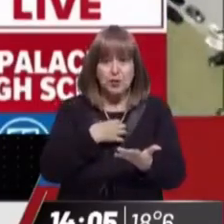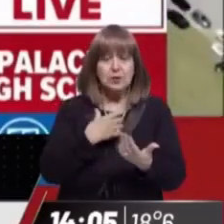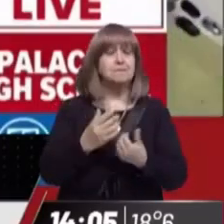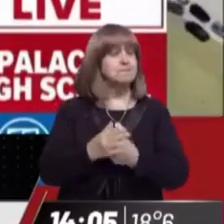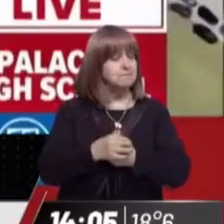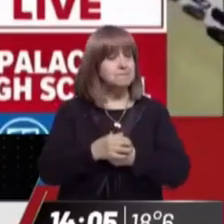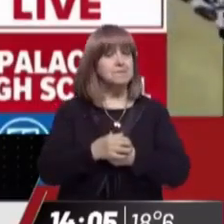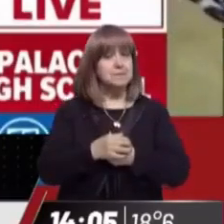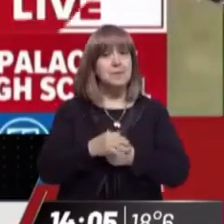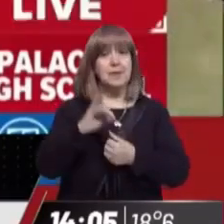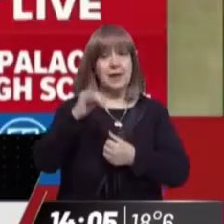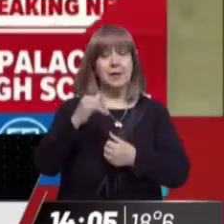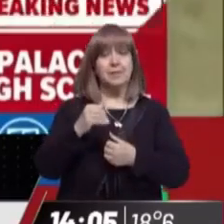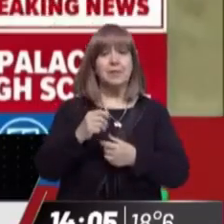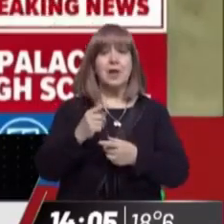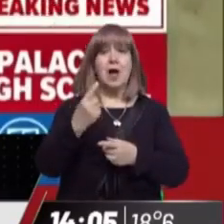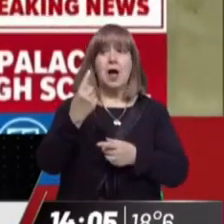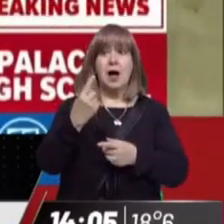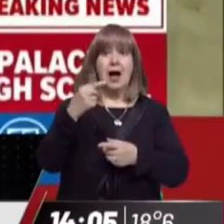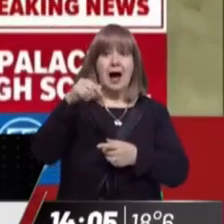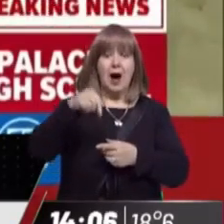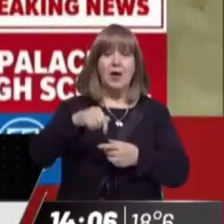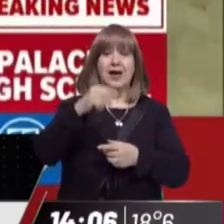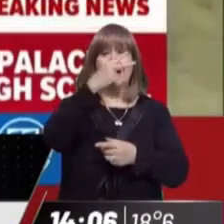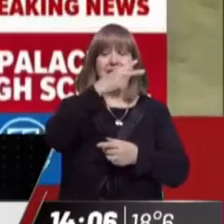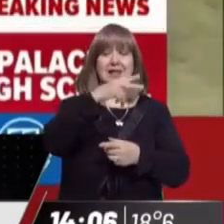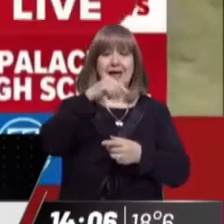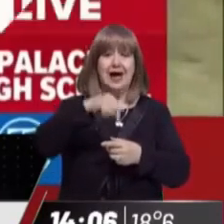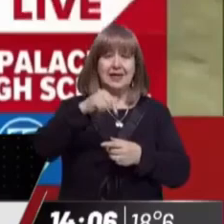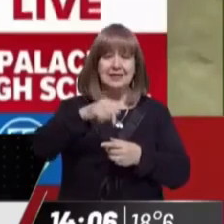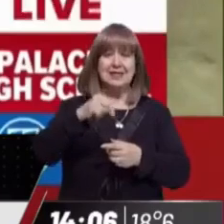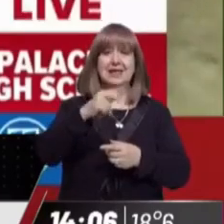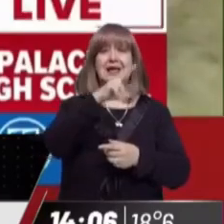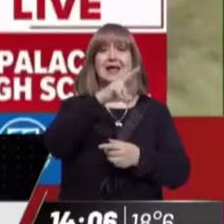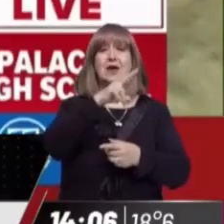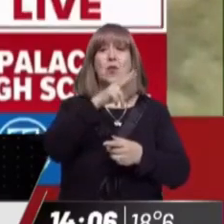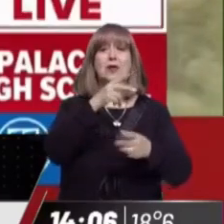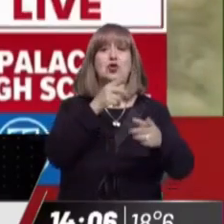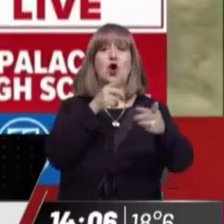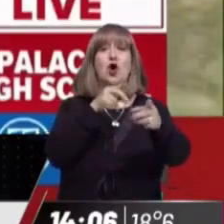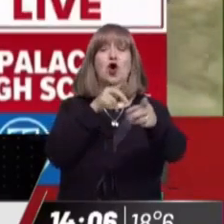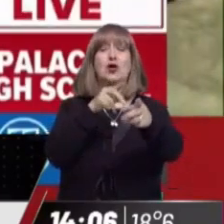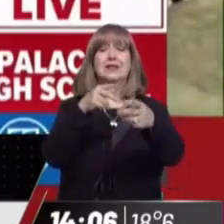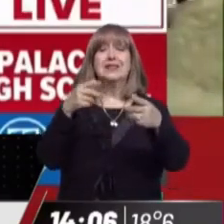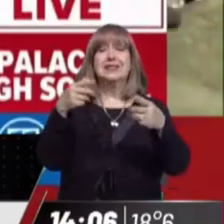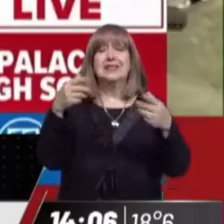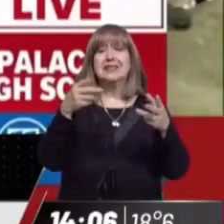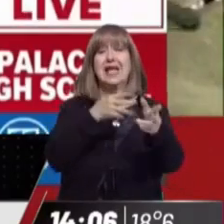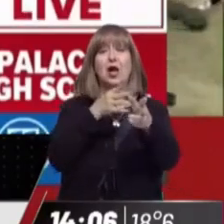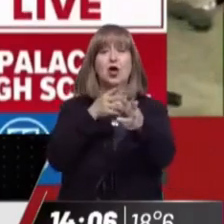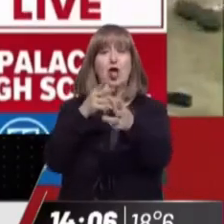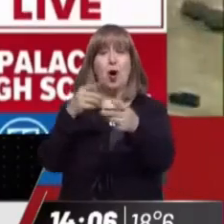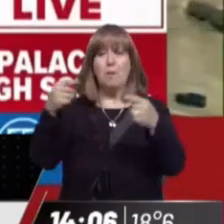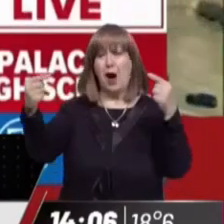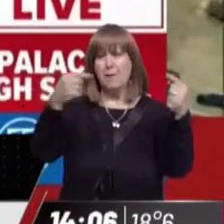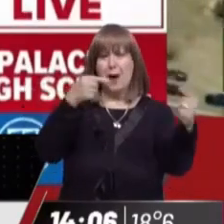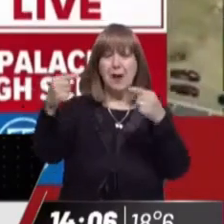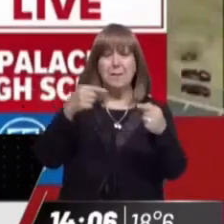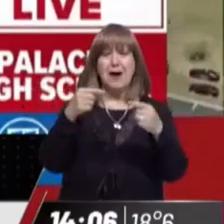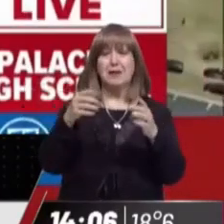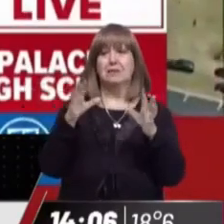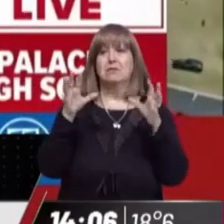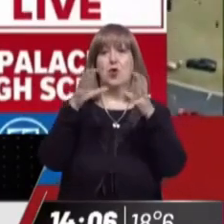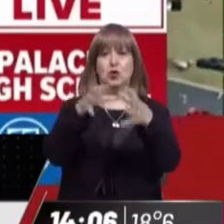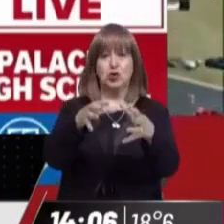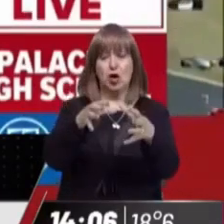absolutamente en lo que va del año tenemos 300 tiroteos masivos si se considera un tiroteo masivo aquel en el que